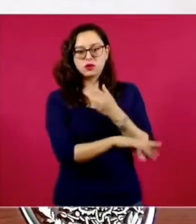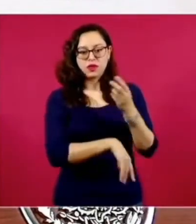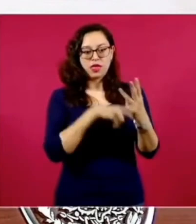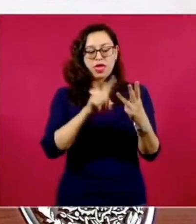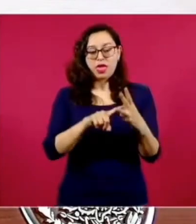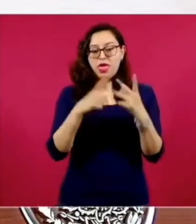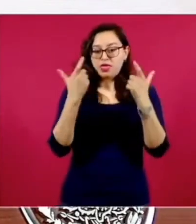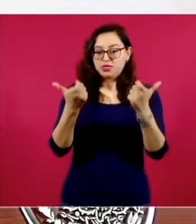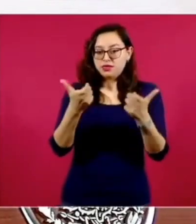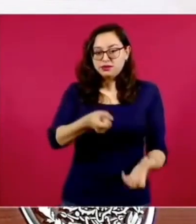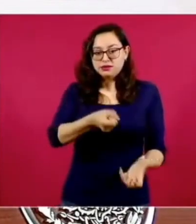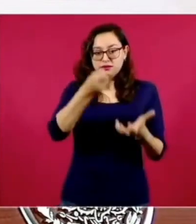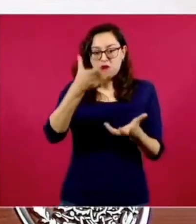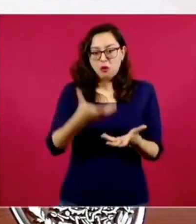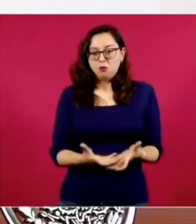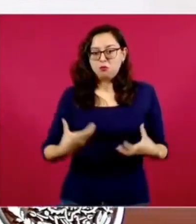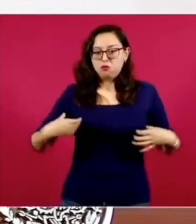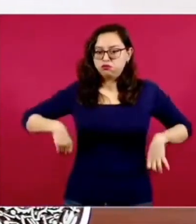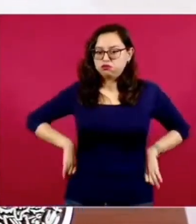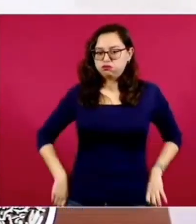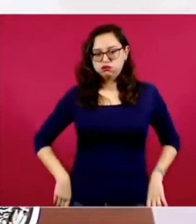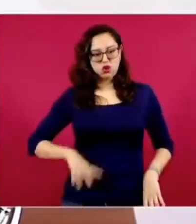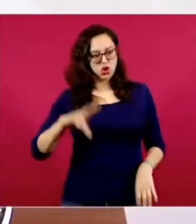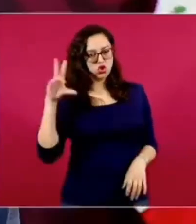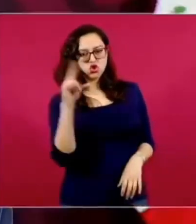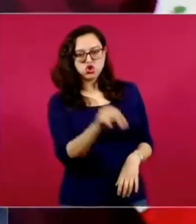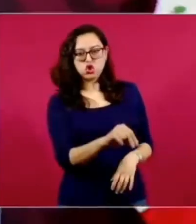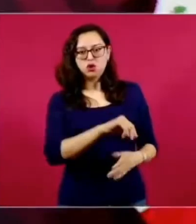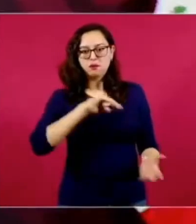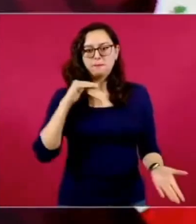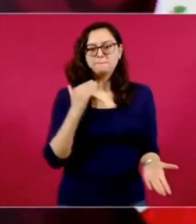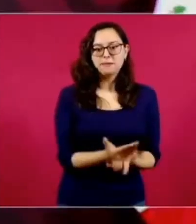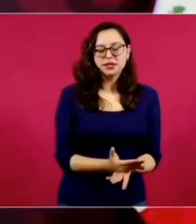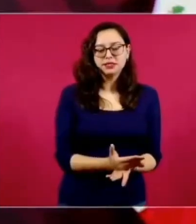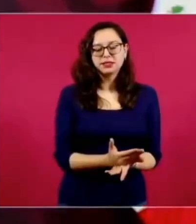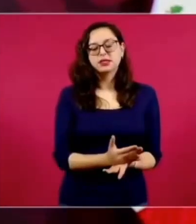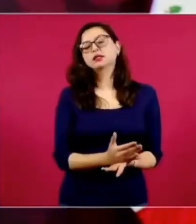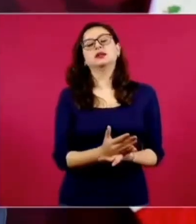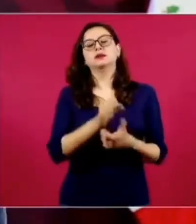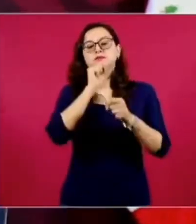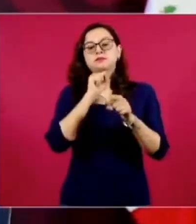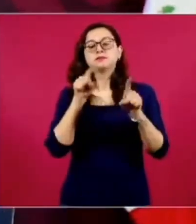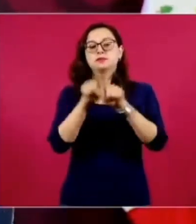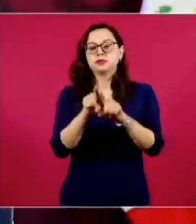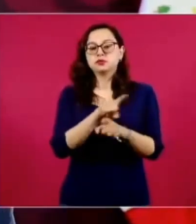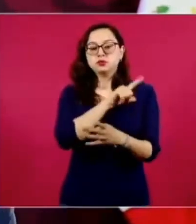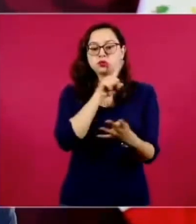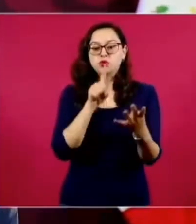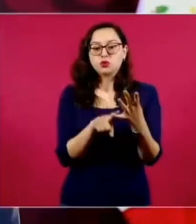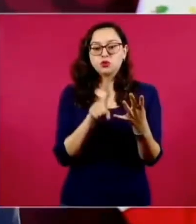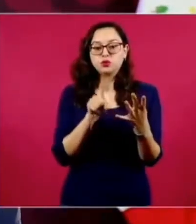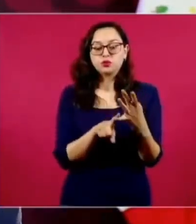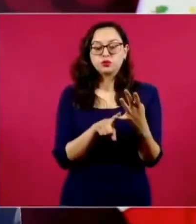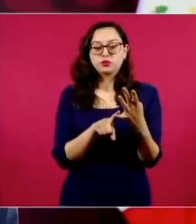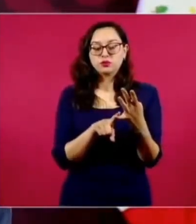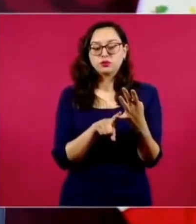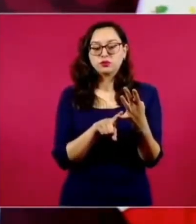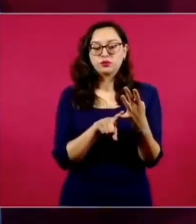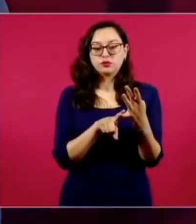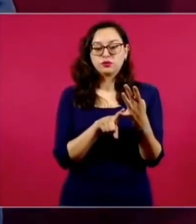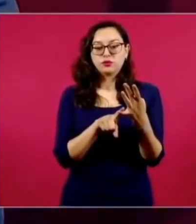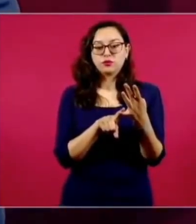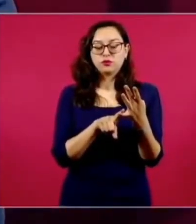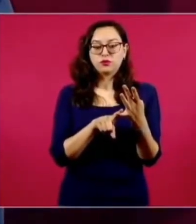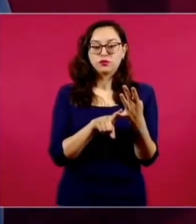dinero del presupuesto, que es dinero del pueblo, y que consiste también